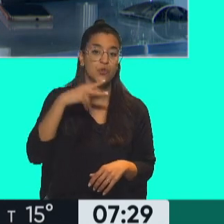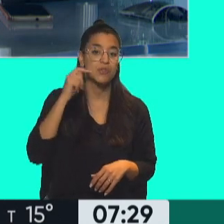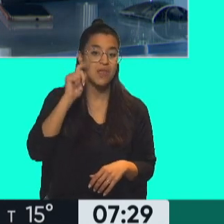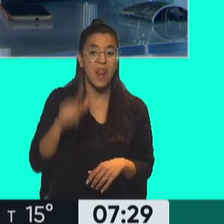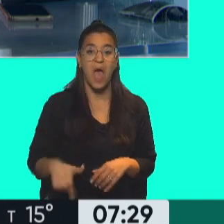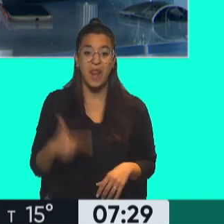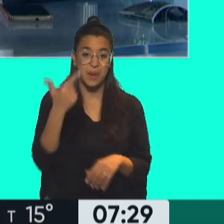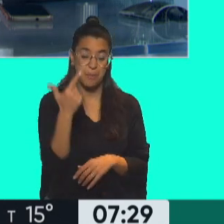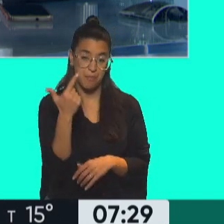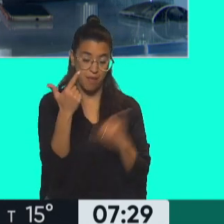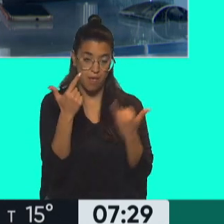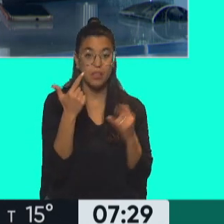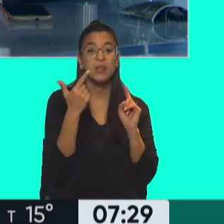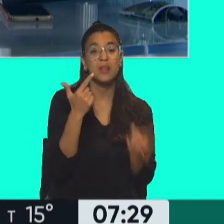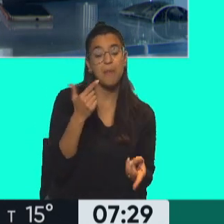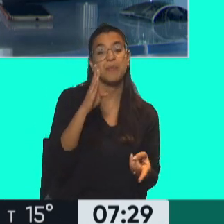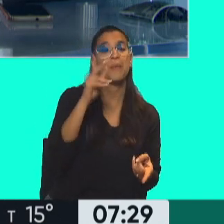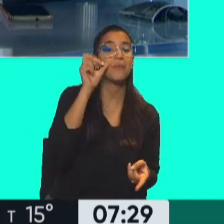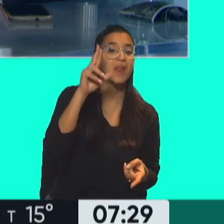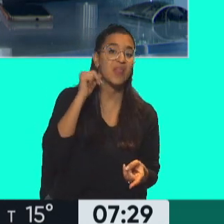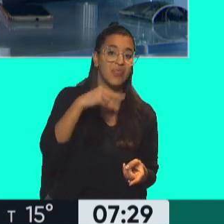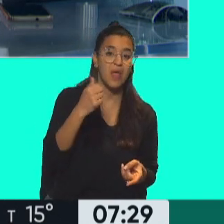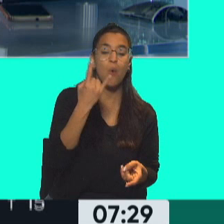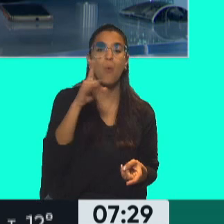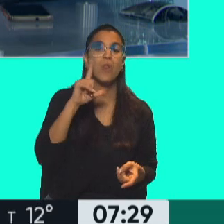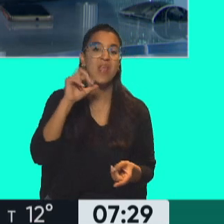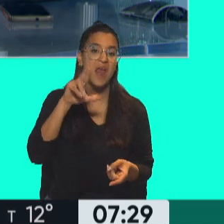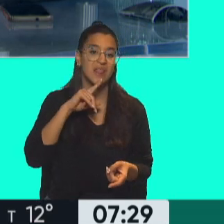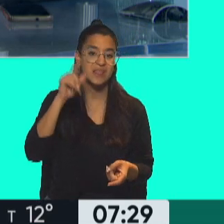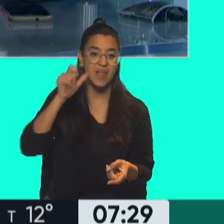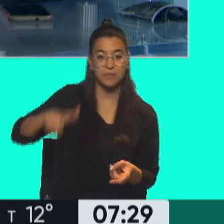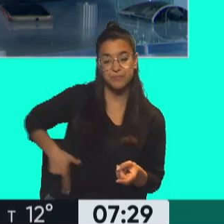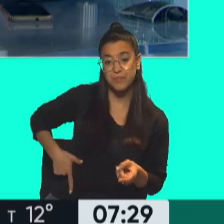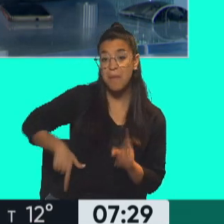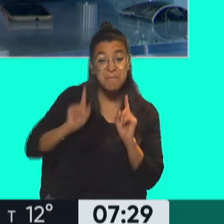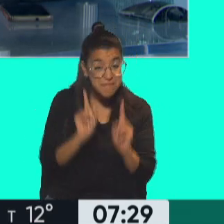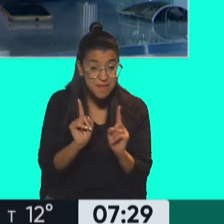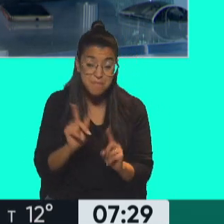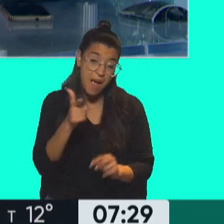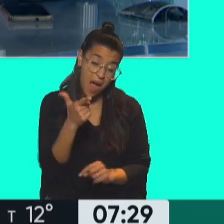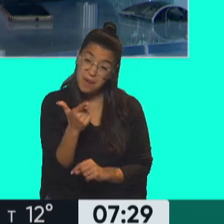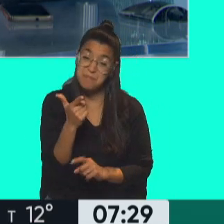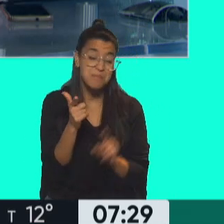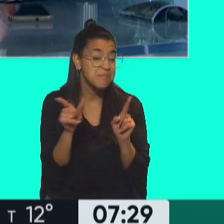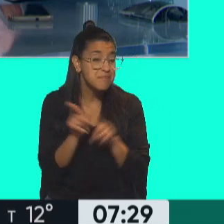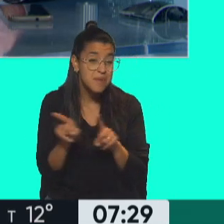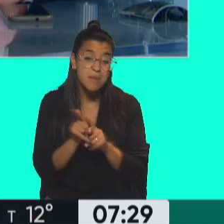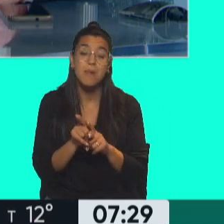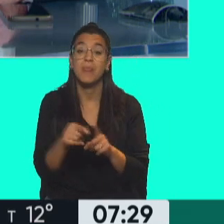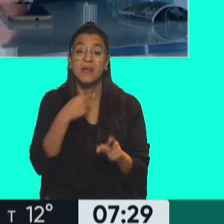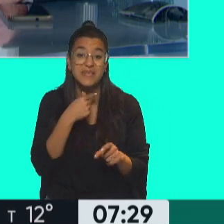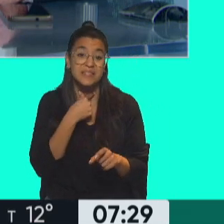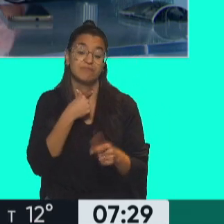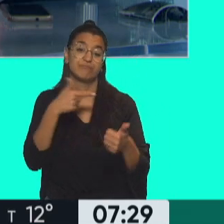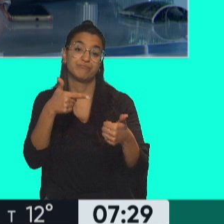en la mano y también a Brenda Uliarte con el arma en la cintura. Es la misma arma que fue utilizada para el intento